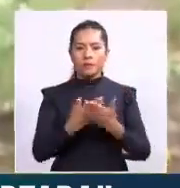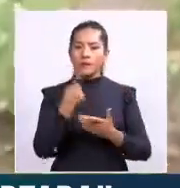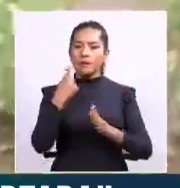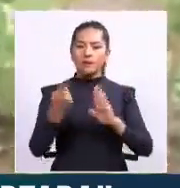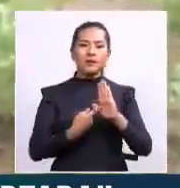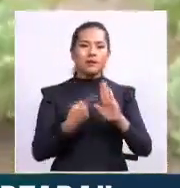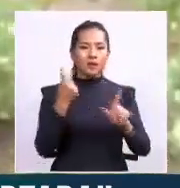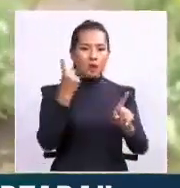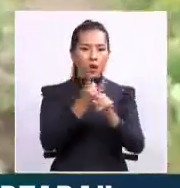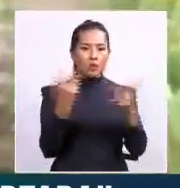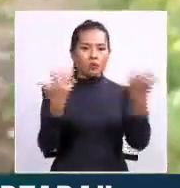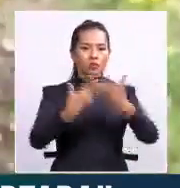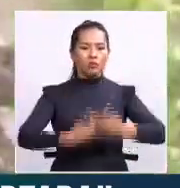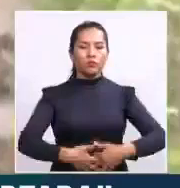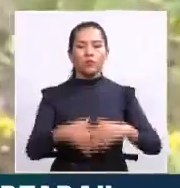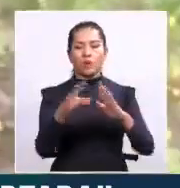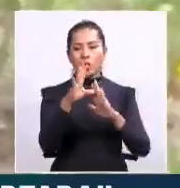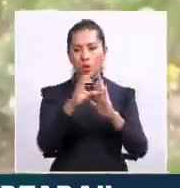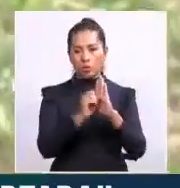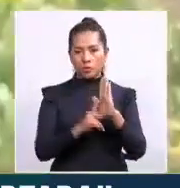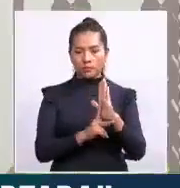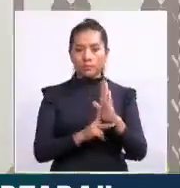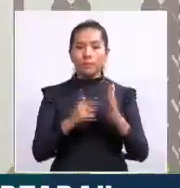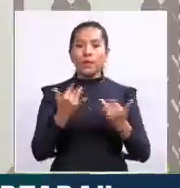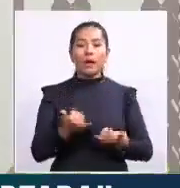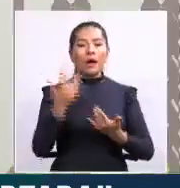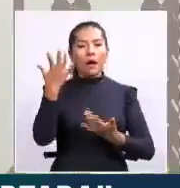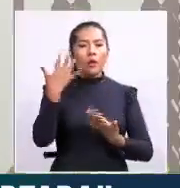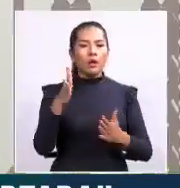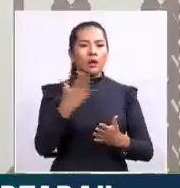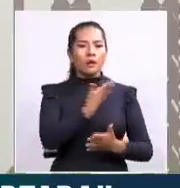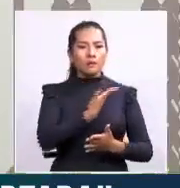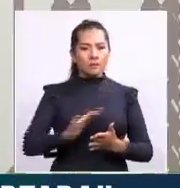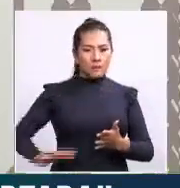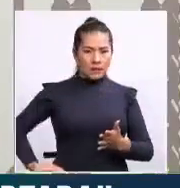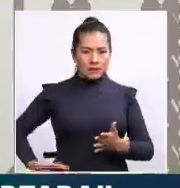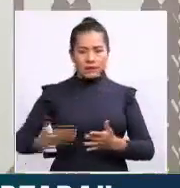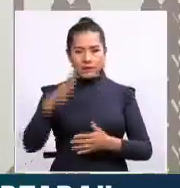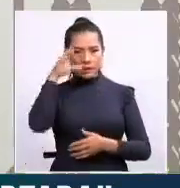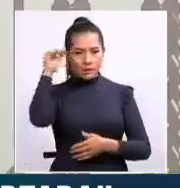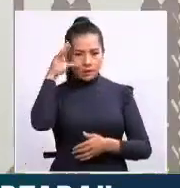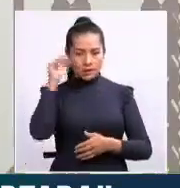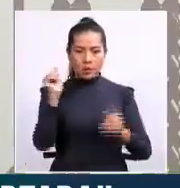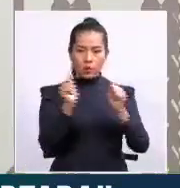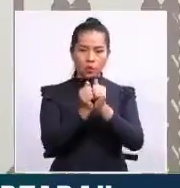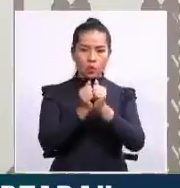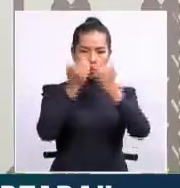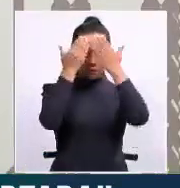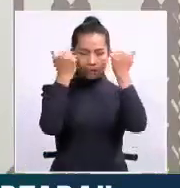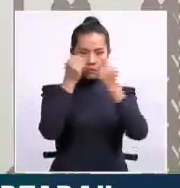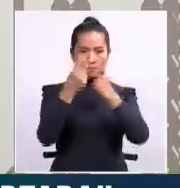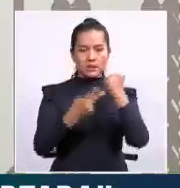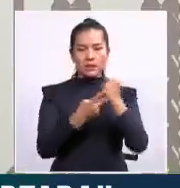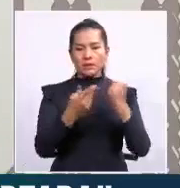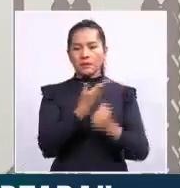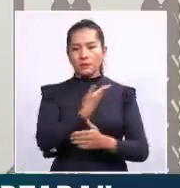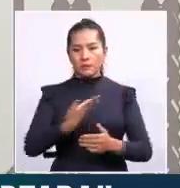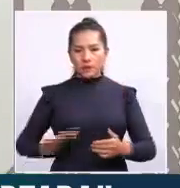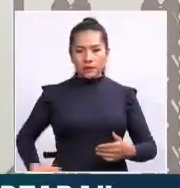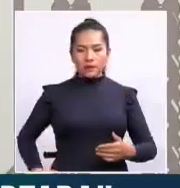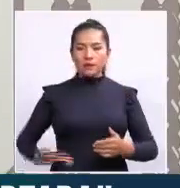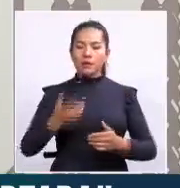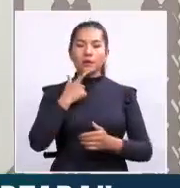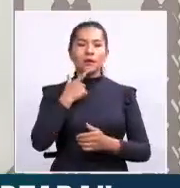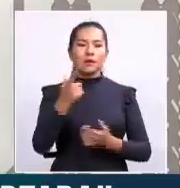Constitución. Ha tomado la decisión nuestro presidente Luis Arce y nuestro vicepresidente del gabinete de que en